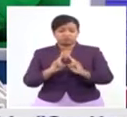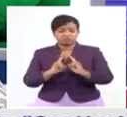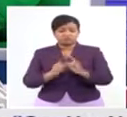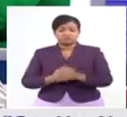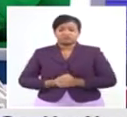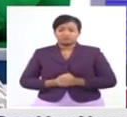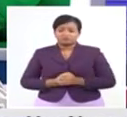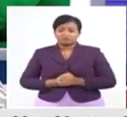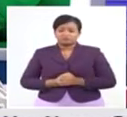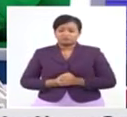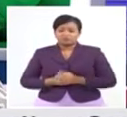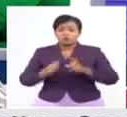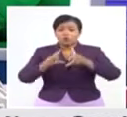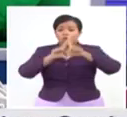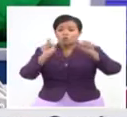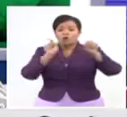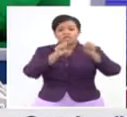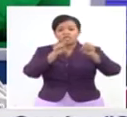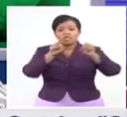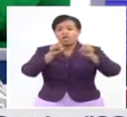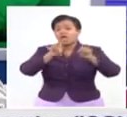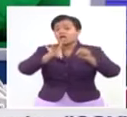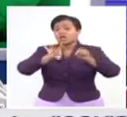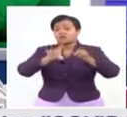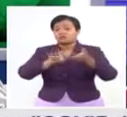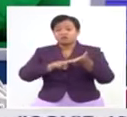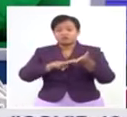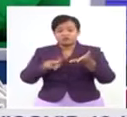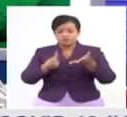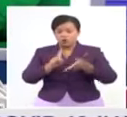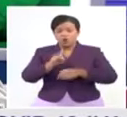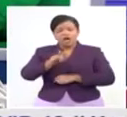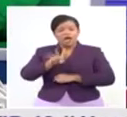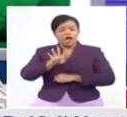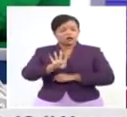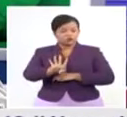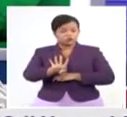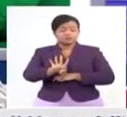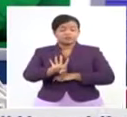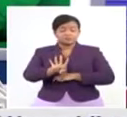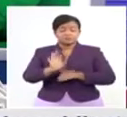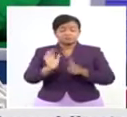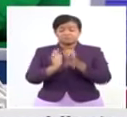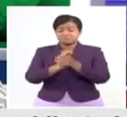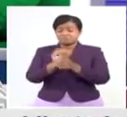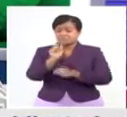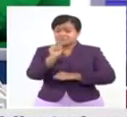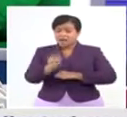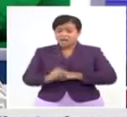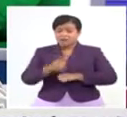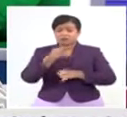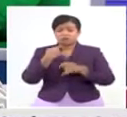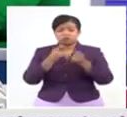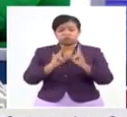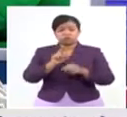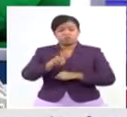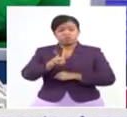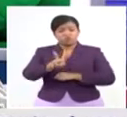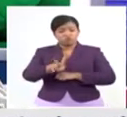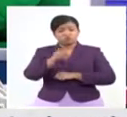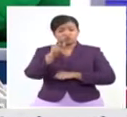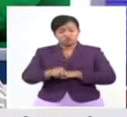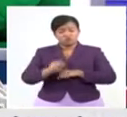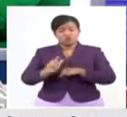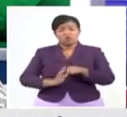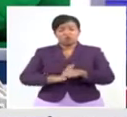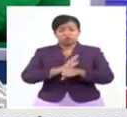15 provincias y 53 municipios. En la provincia de Mayabeque fallecen 12 personas con COVID, 4